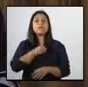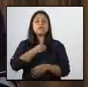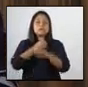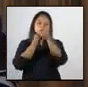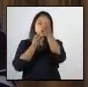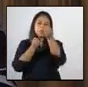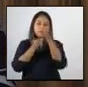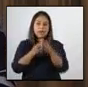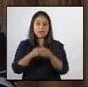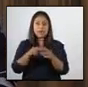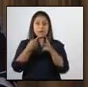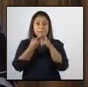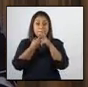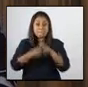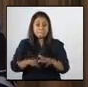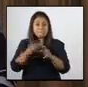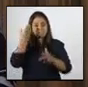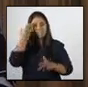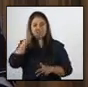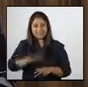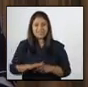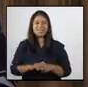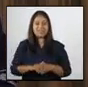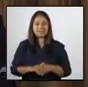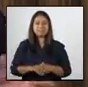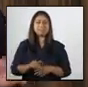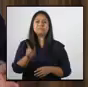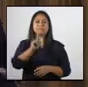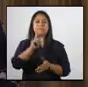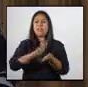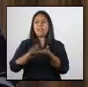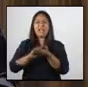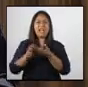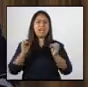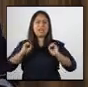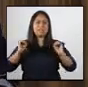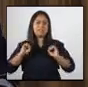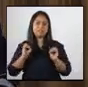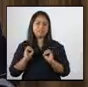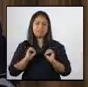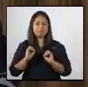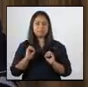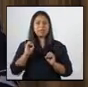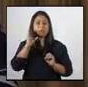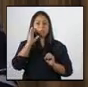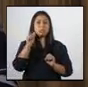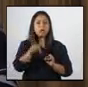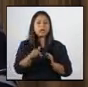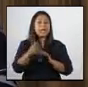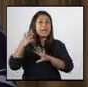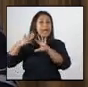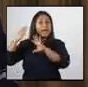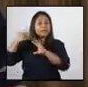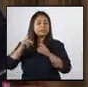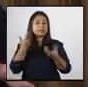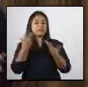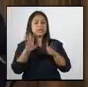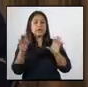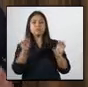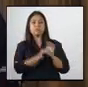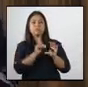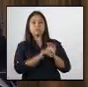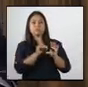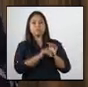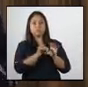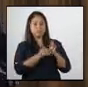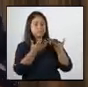instalada a partir del día de mañana no representará más gastos adicionales para el ejecutivo porque salen de los ahorros que bendito dios